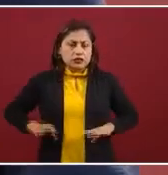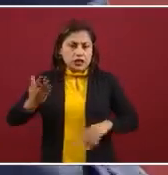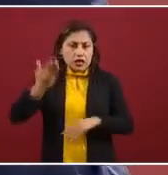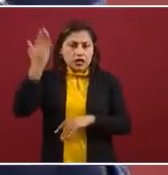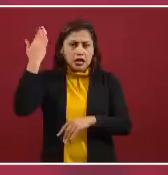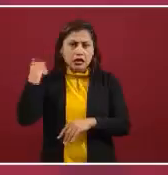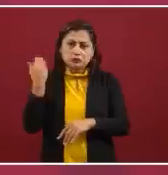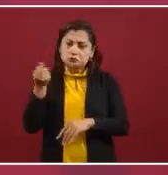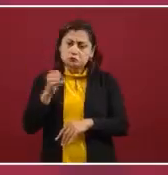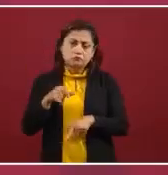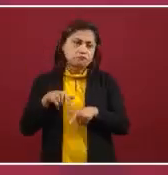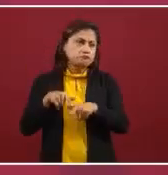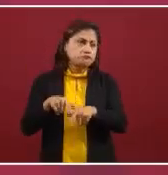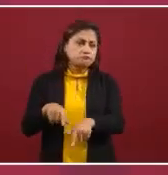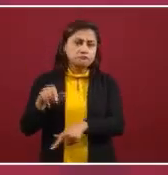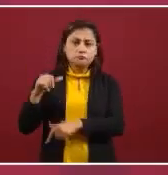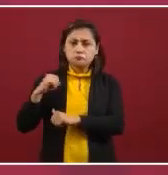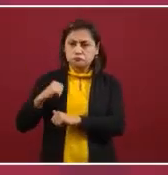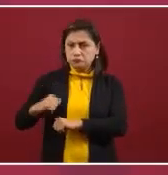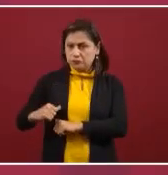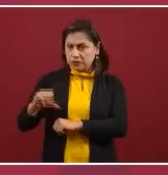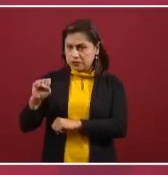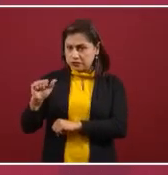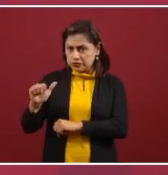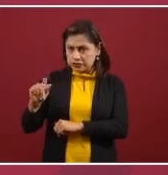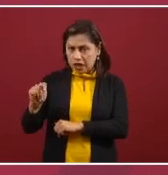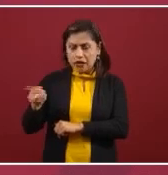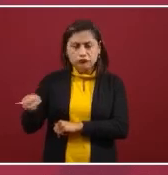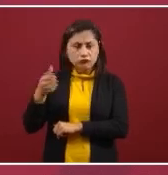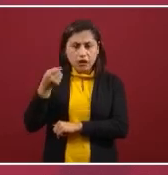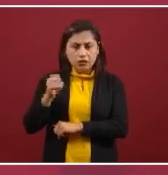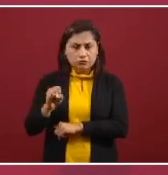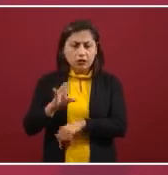era lo que hacía Hacienda o el SAT.